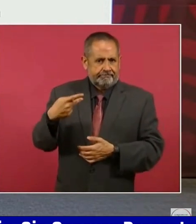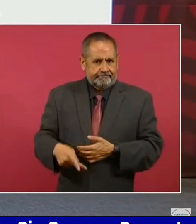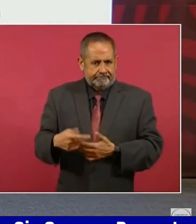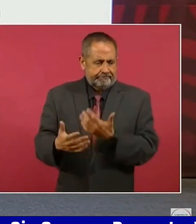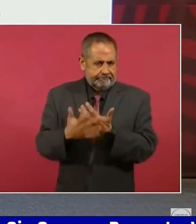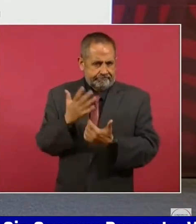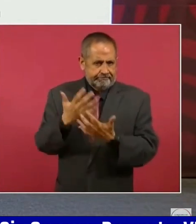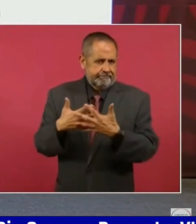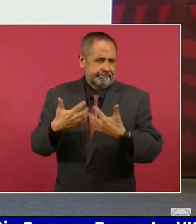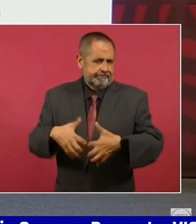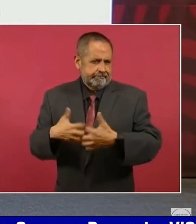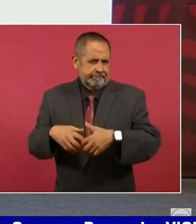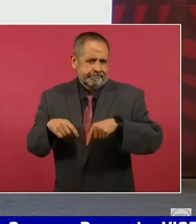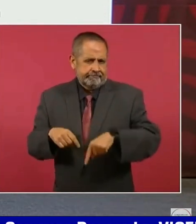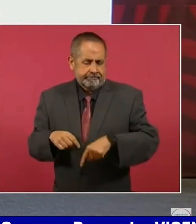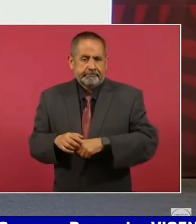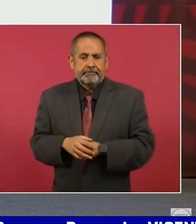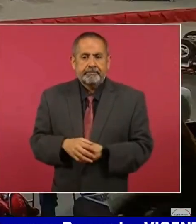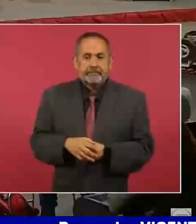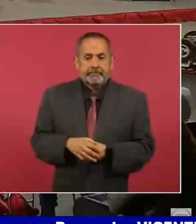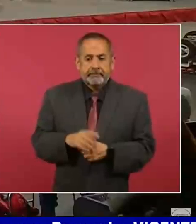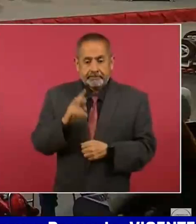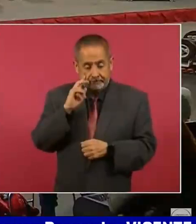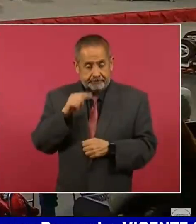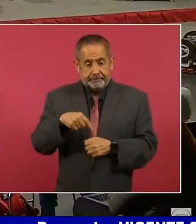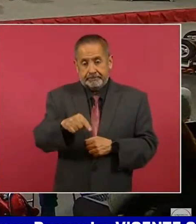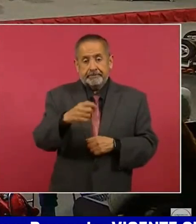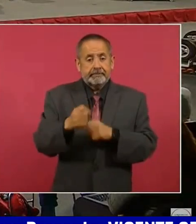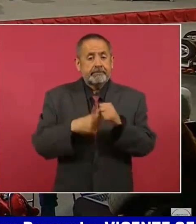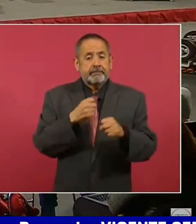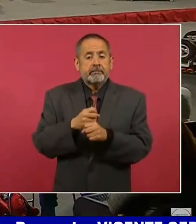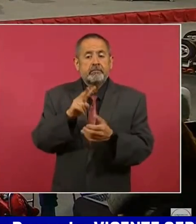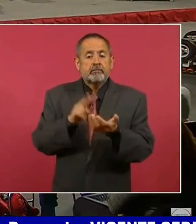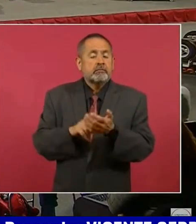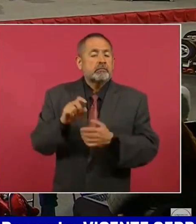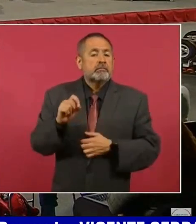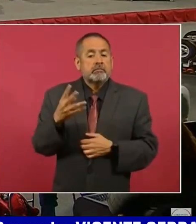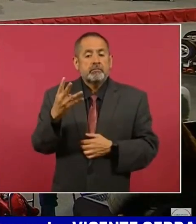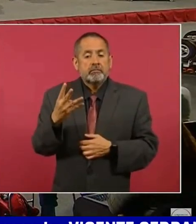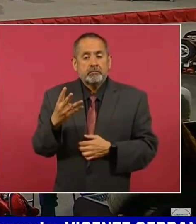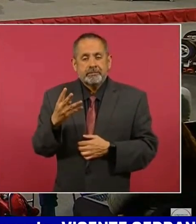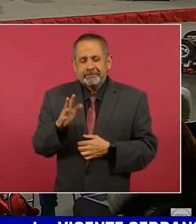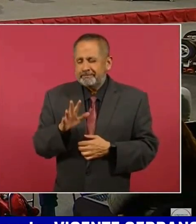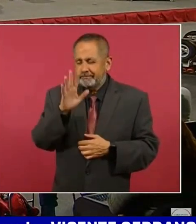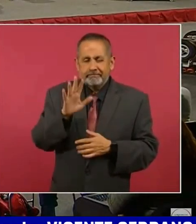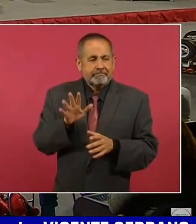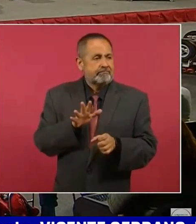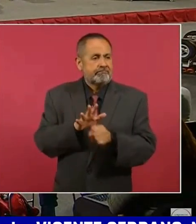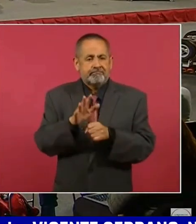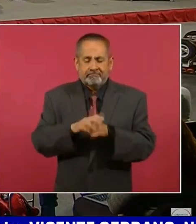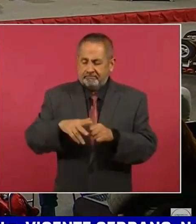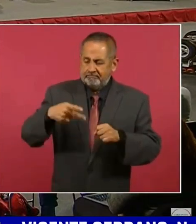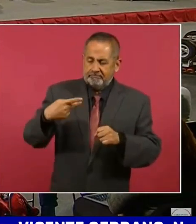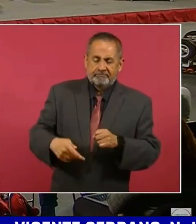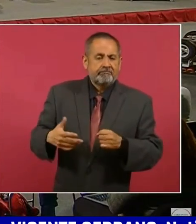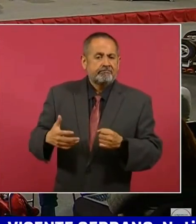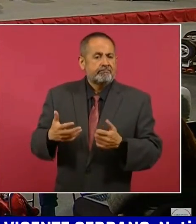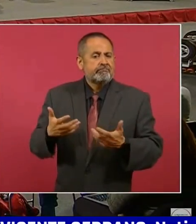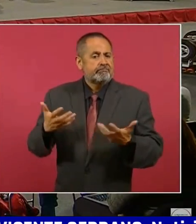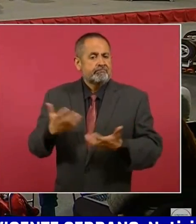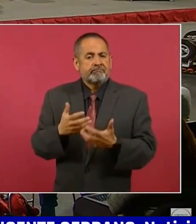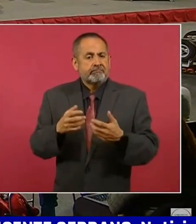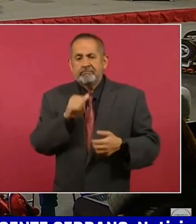mil. Para cerrar, en el 24, prácticamente ya con la autosuficiencia en combustibles en el